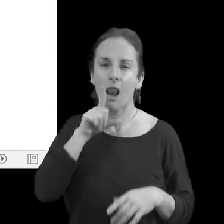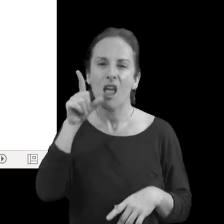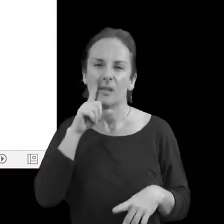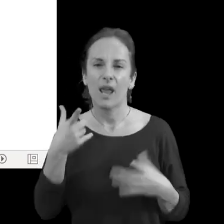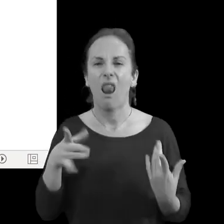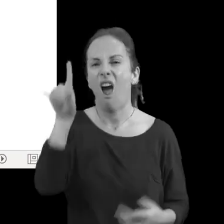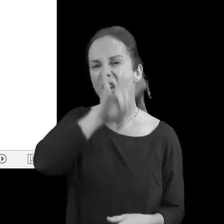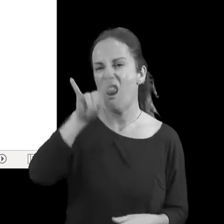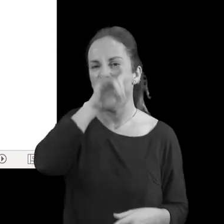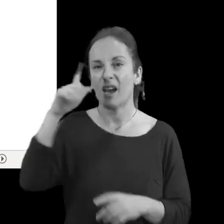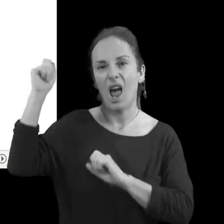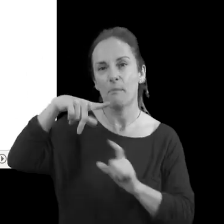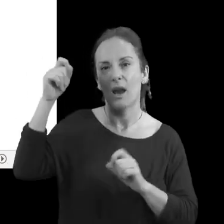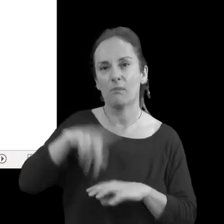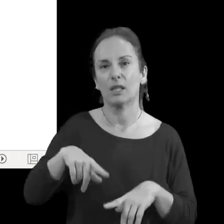otros cuerpos, ¿no?